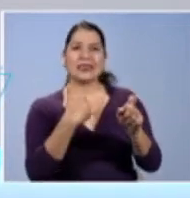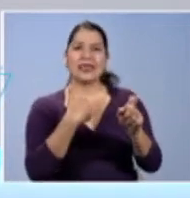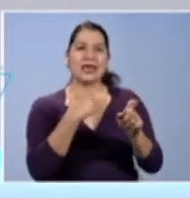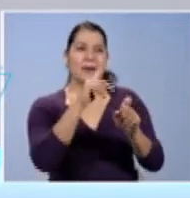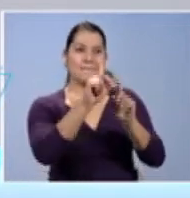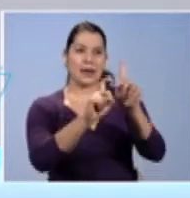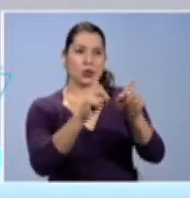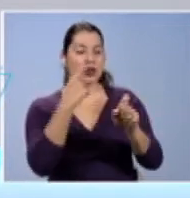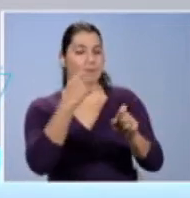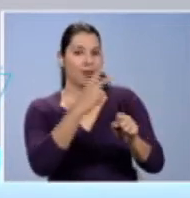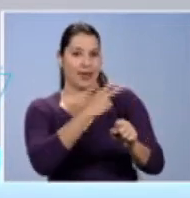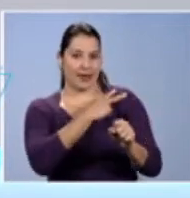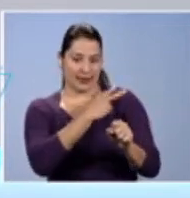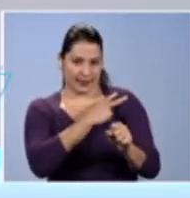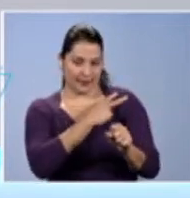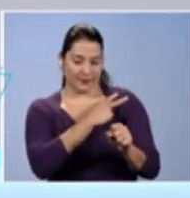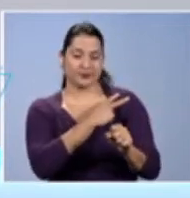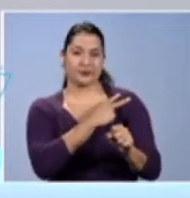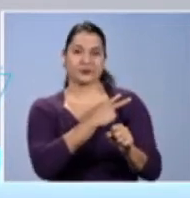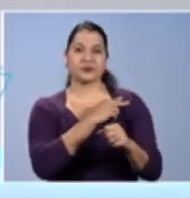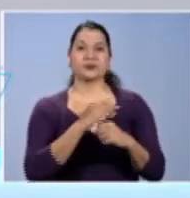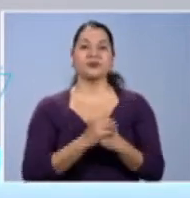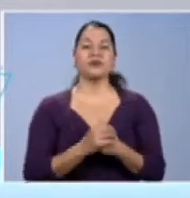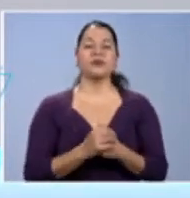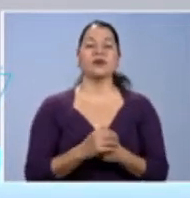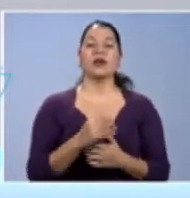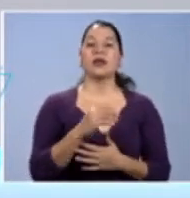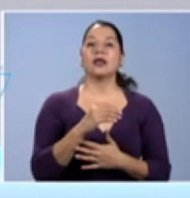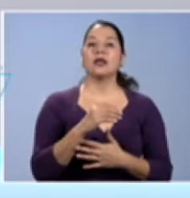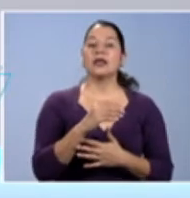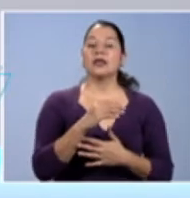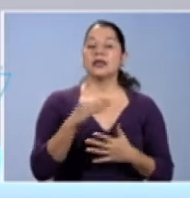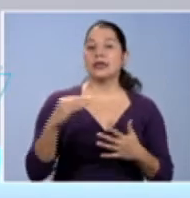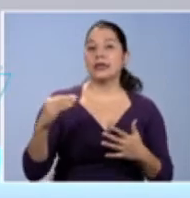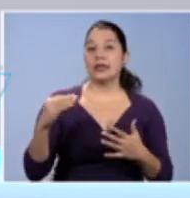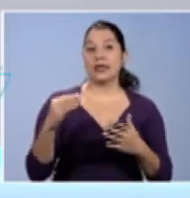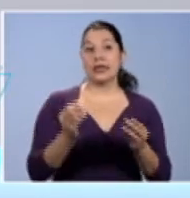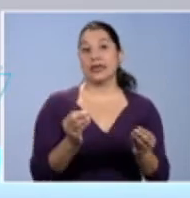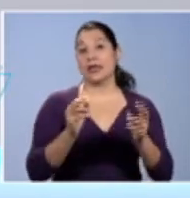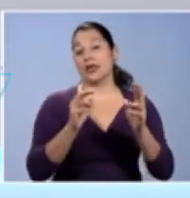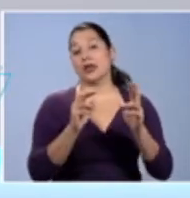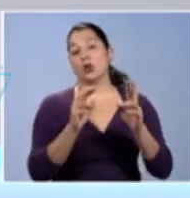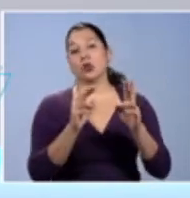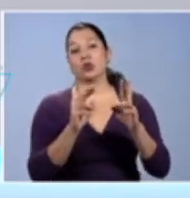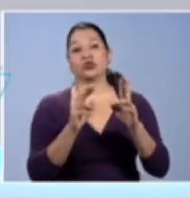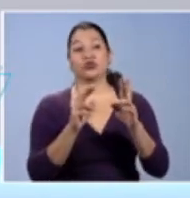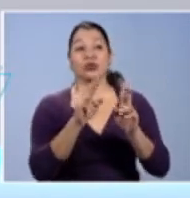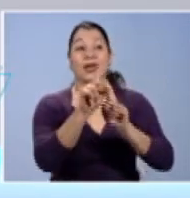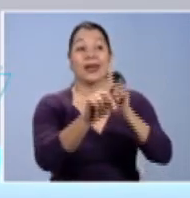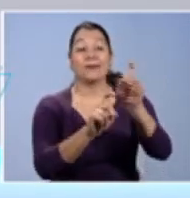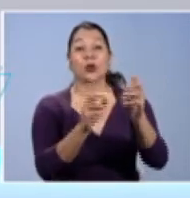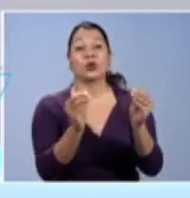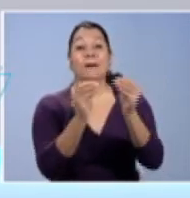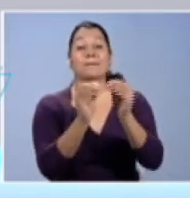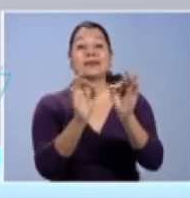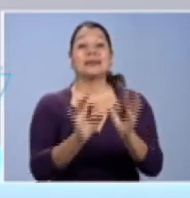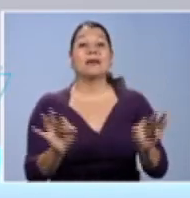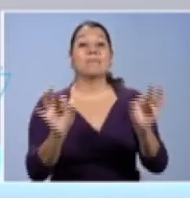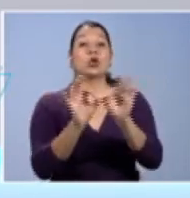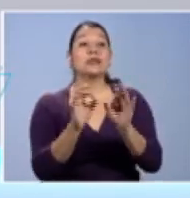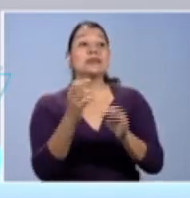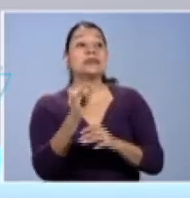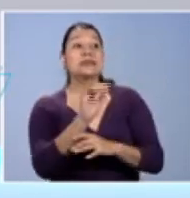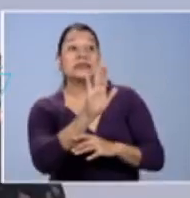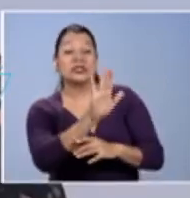a los patronos, a los empleadores. Básicamente, las más importantes, o uno de los pilares de esta encuesta es si su planilla